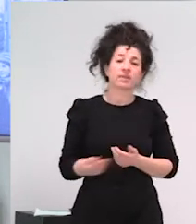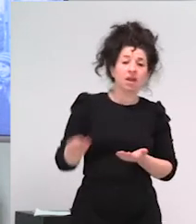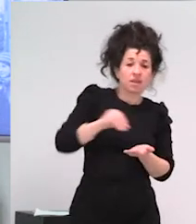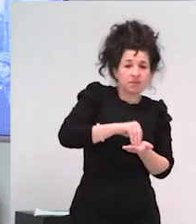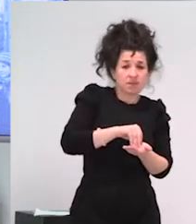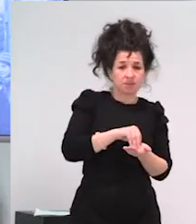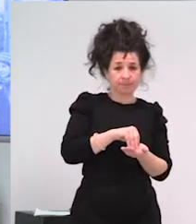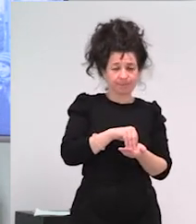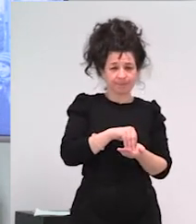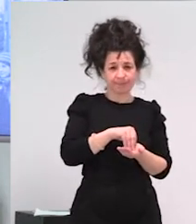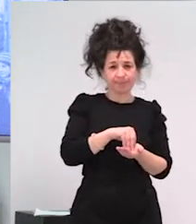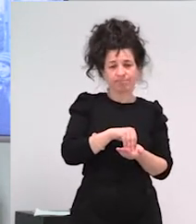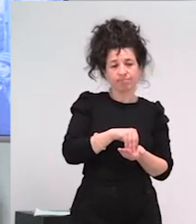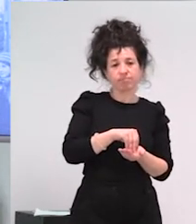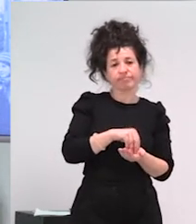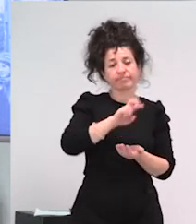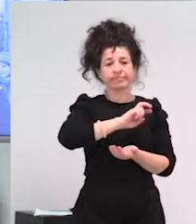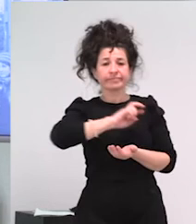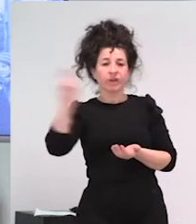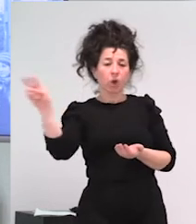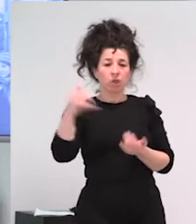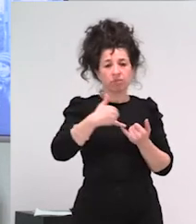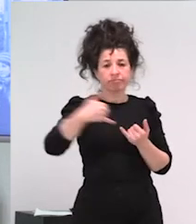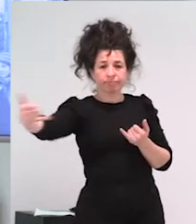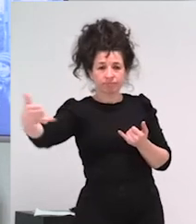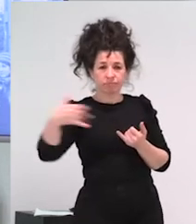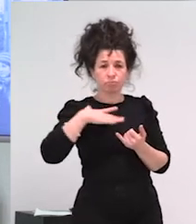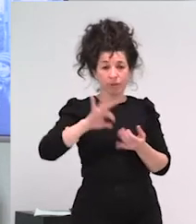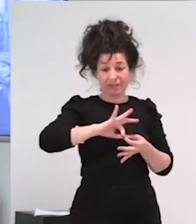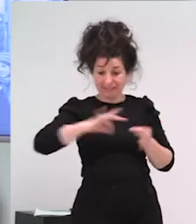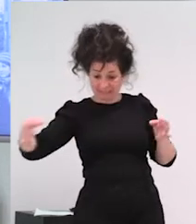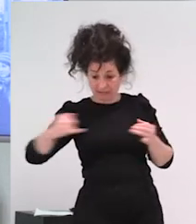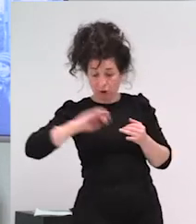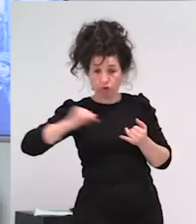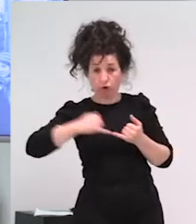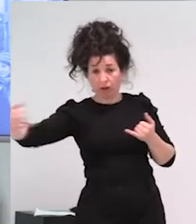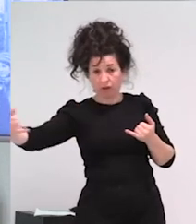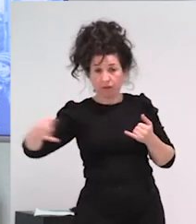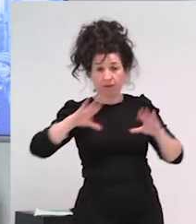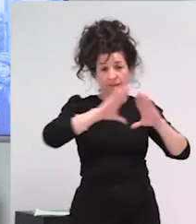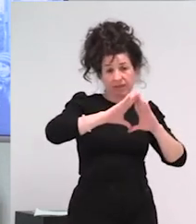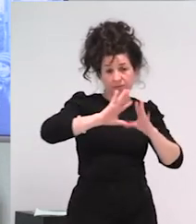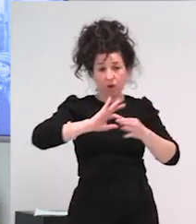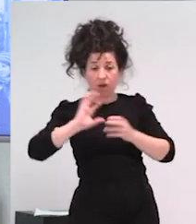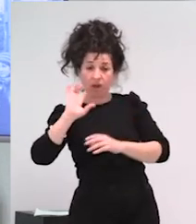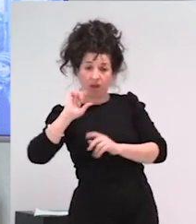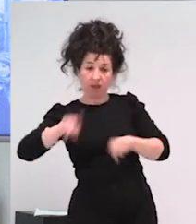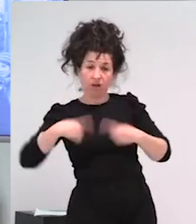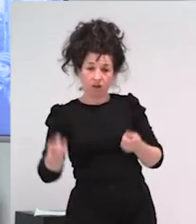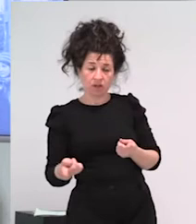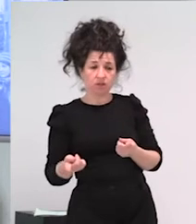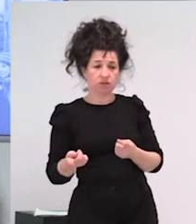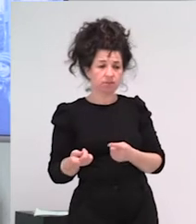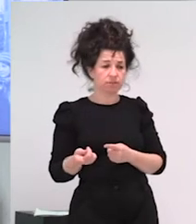Además, un otro eje que podríamos poner en esta intersección de feminismos y ecologismos podría ser el especismo, o